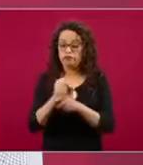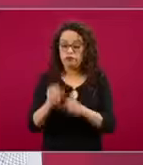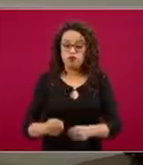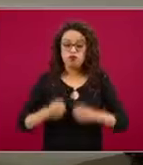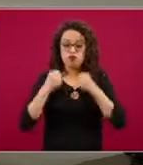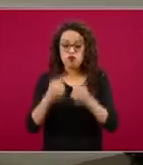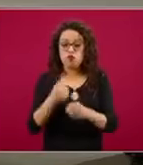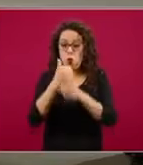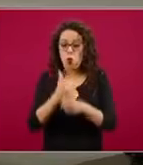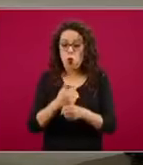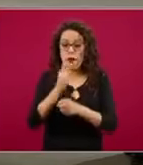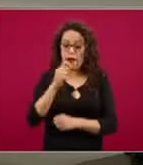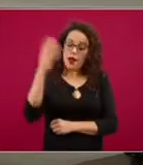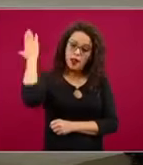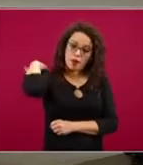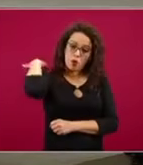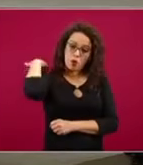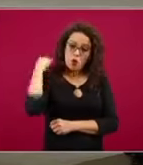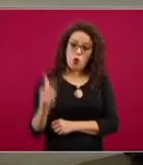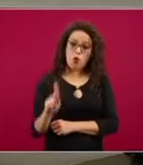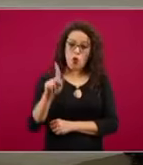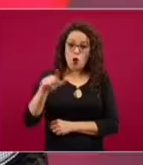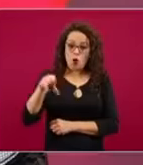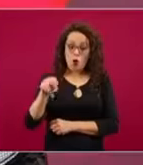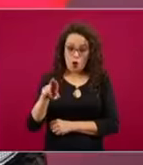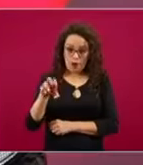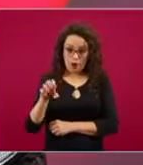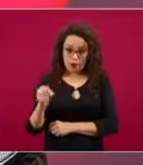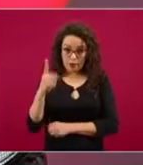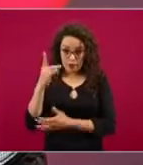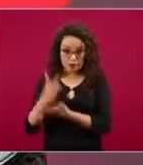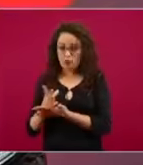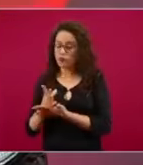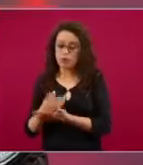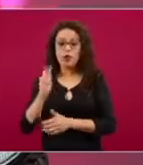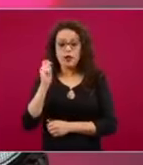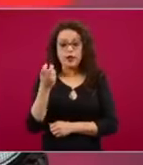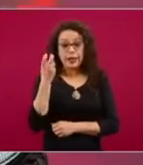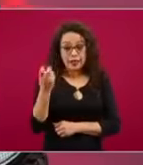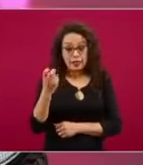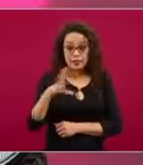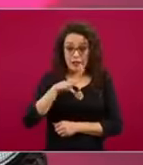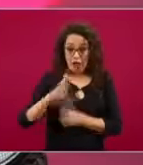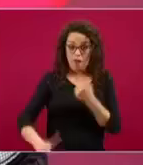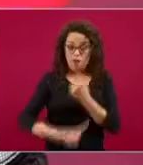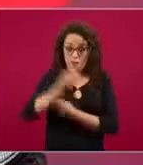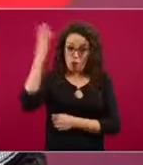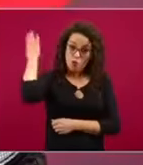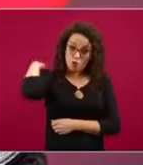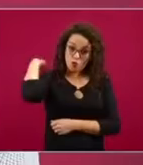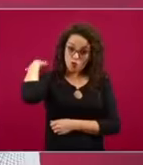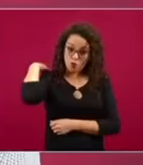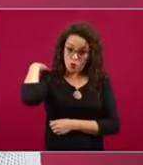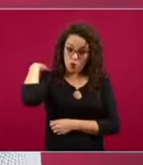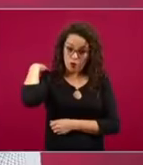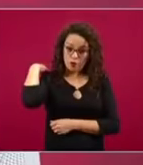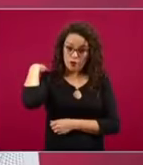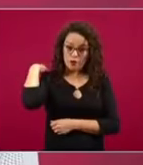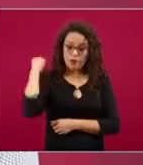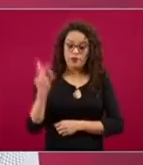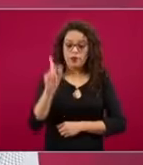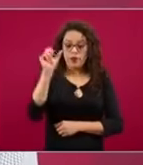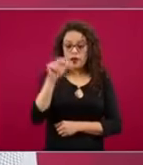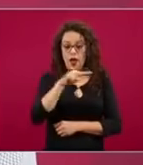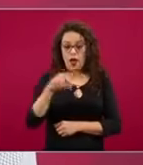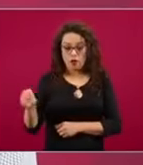manera directa el virus, sino que a través de este ataque a los pulmones y de esta interacción o de esta afectación